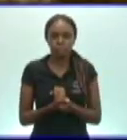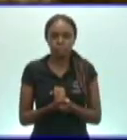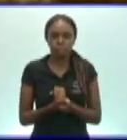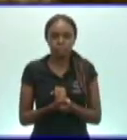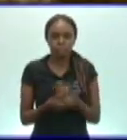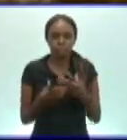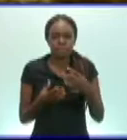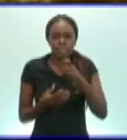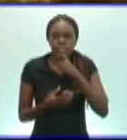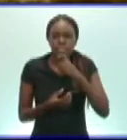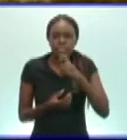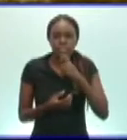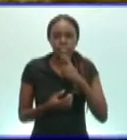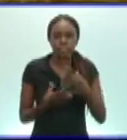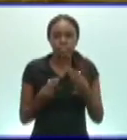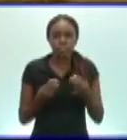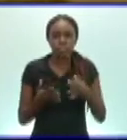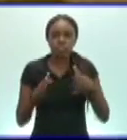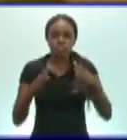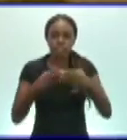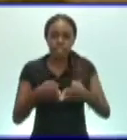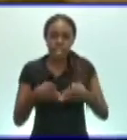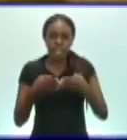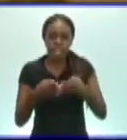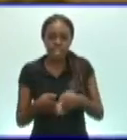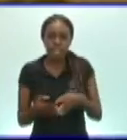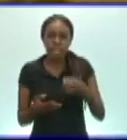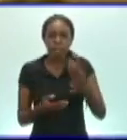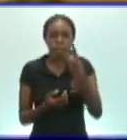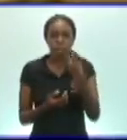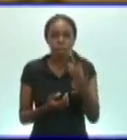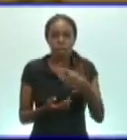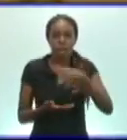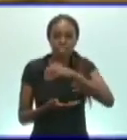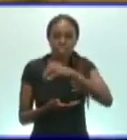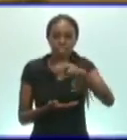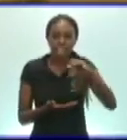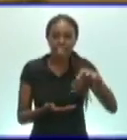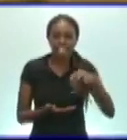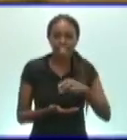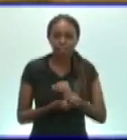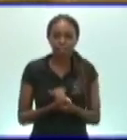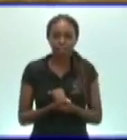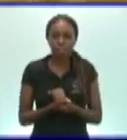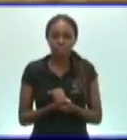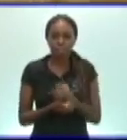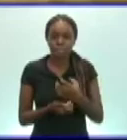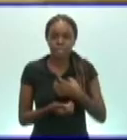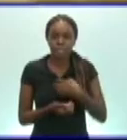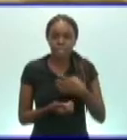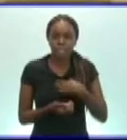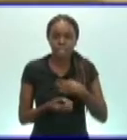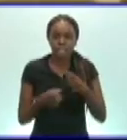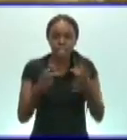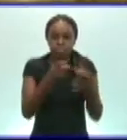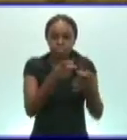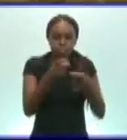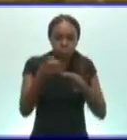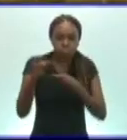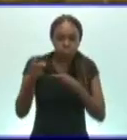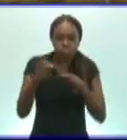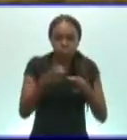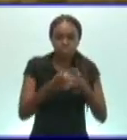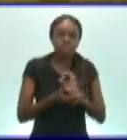casi imbatible tanto en Bayamo como en Manzanillo jugando al ajedrez. Acumula fama de buen cazador y fina